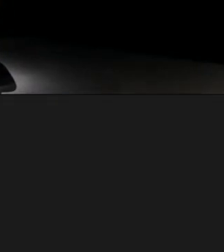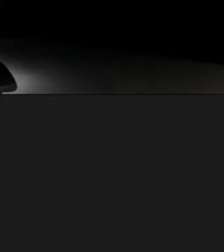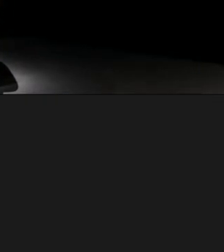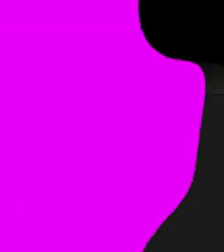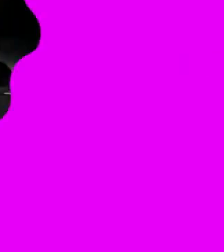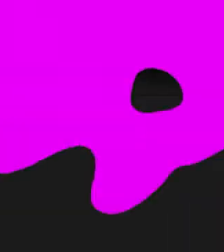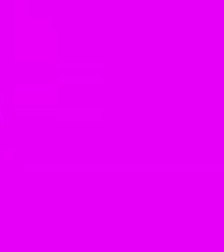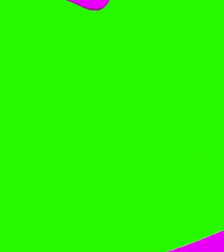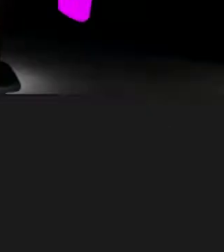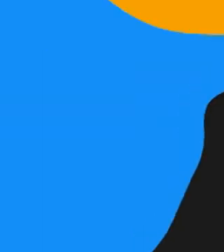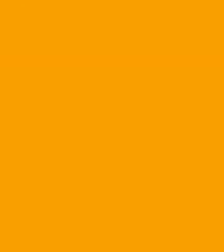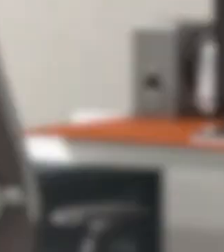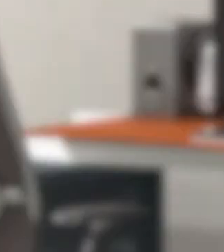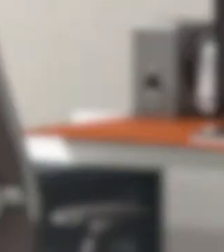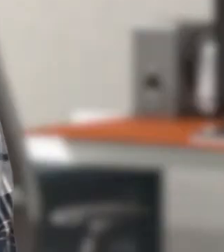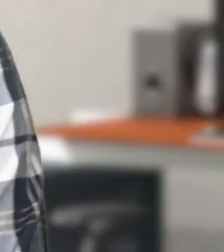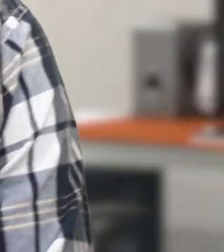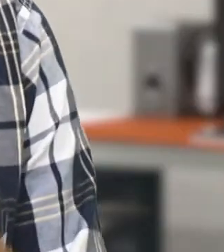en su libro.